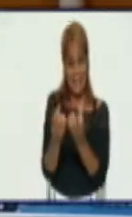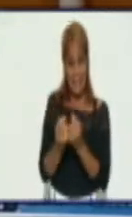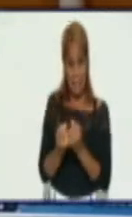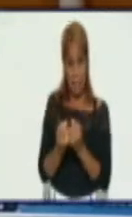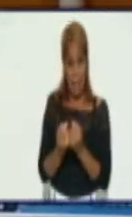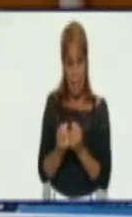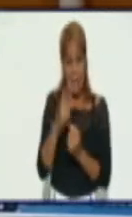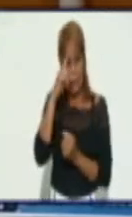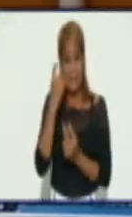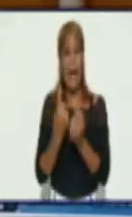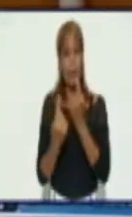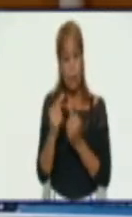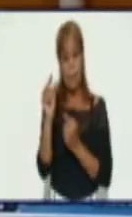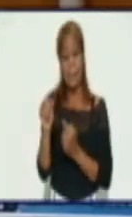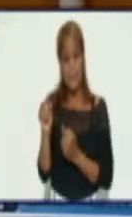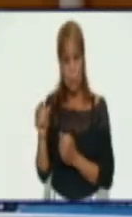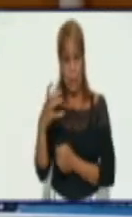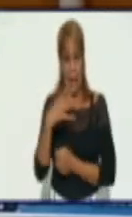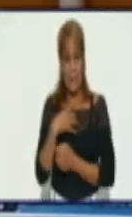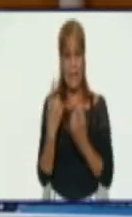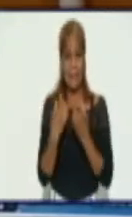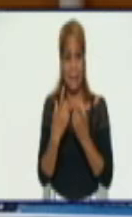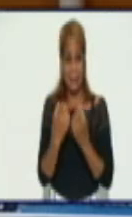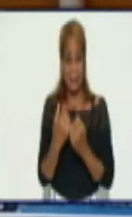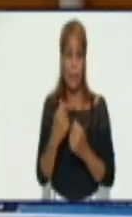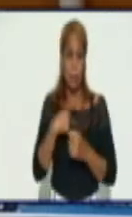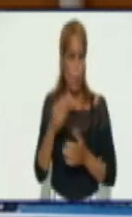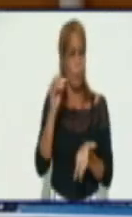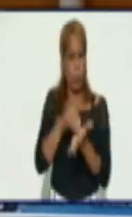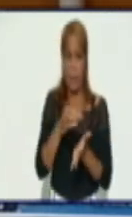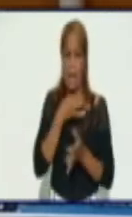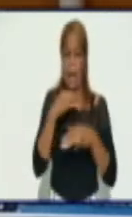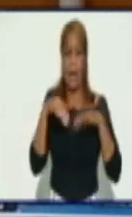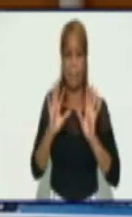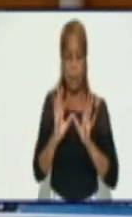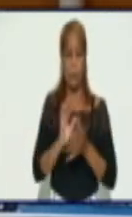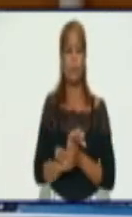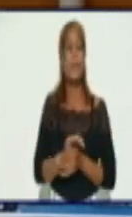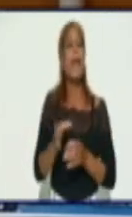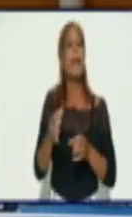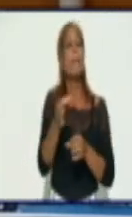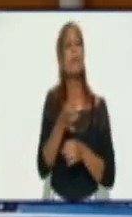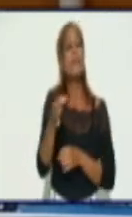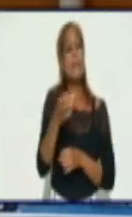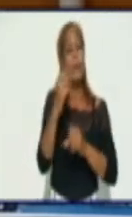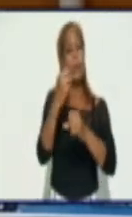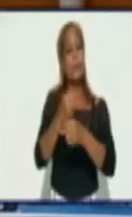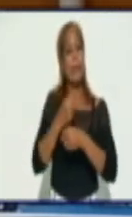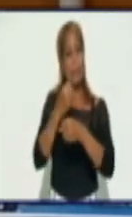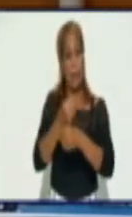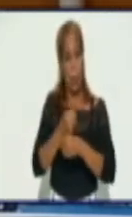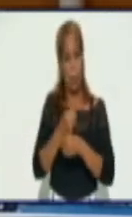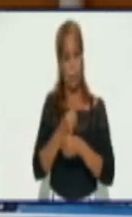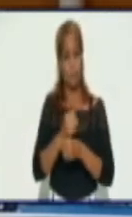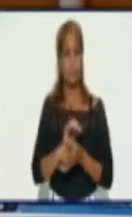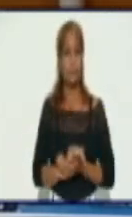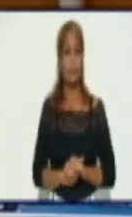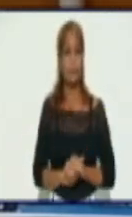suben las propuestas bien nosotros tenemos que ver yo lo voy a hacer con ejemplos por ejemplo el municipio pilón 9